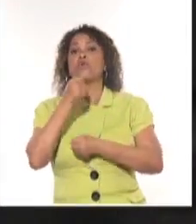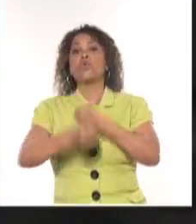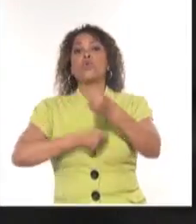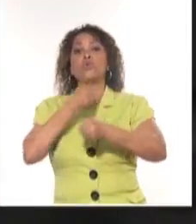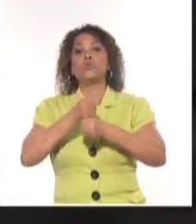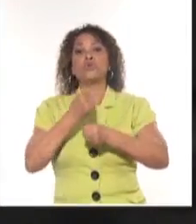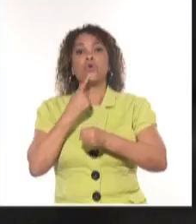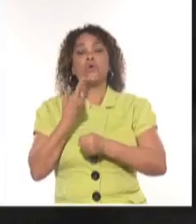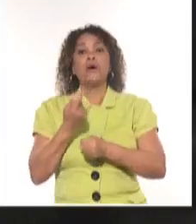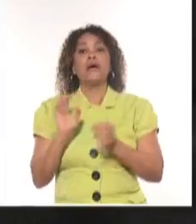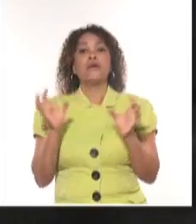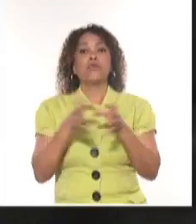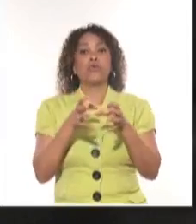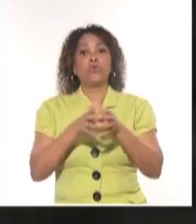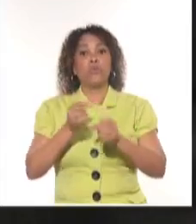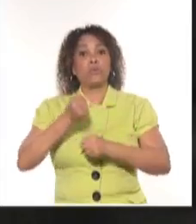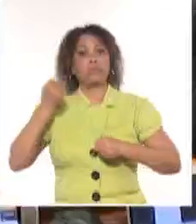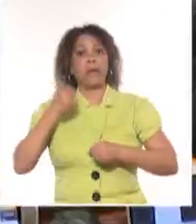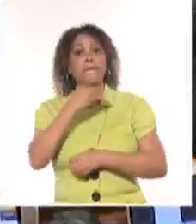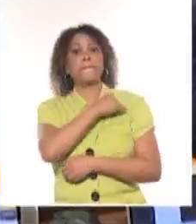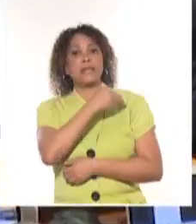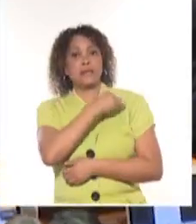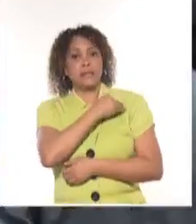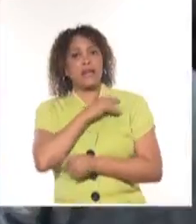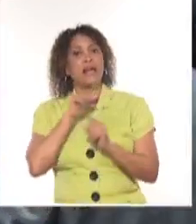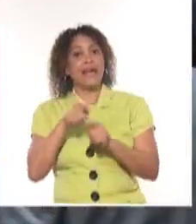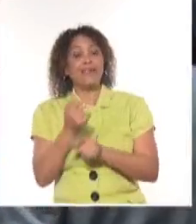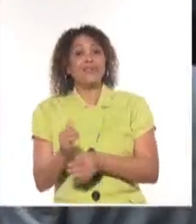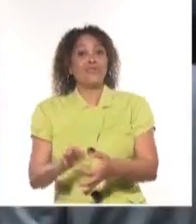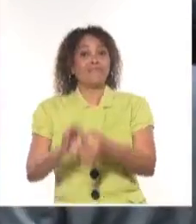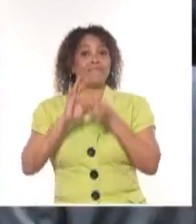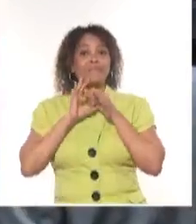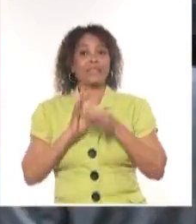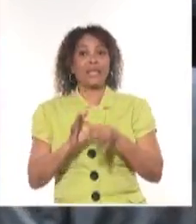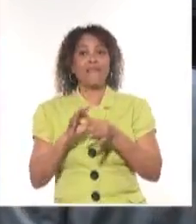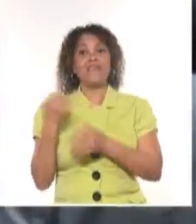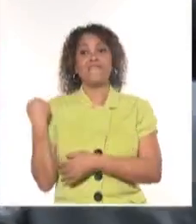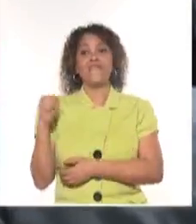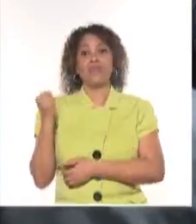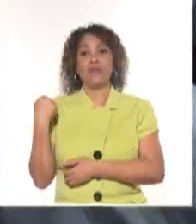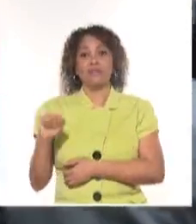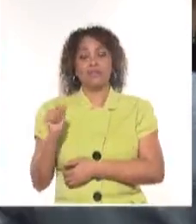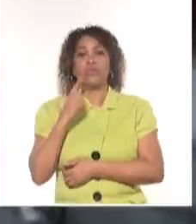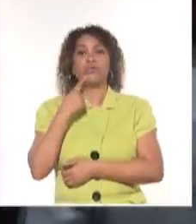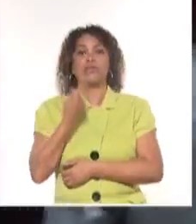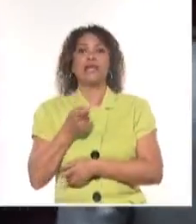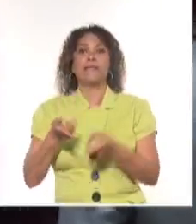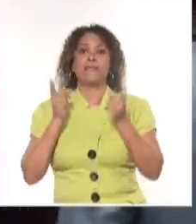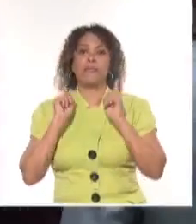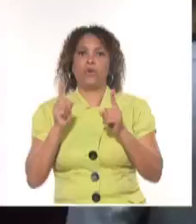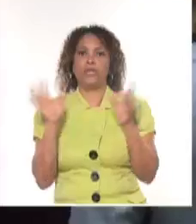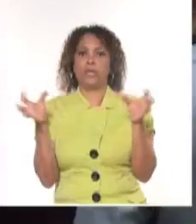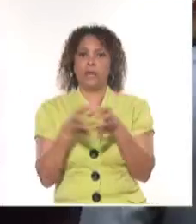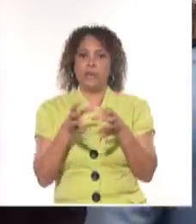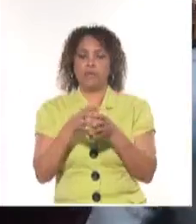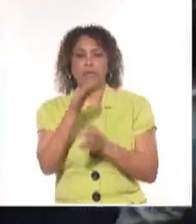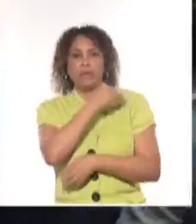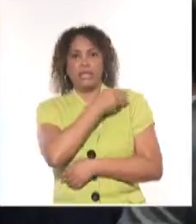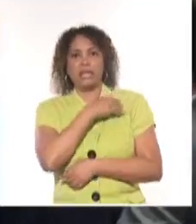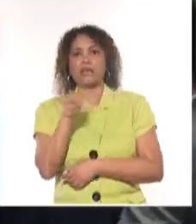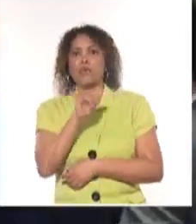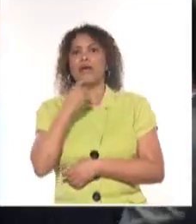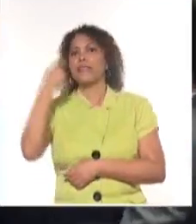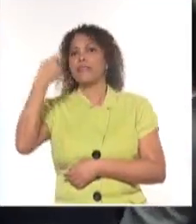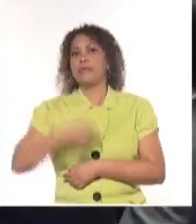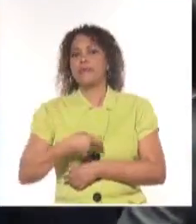fines políticos, lo que constituyó una grave transgresión de la neutralidad política del ejército y de su deber como comandante